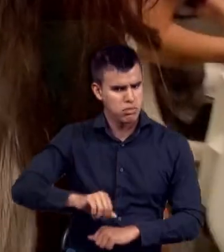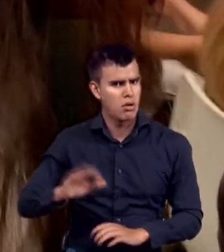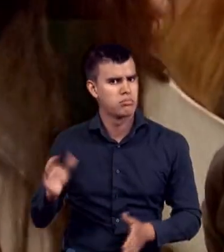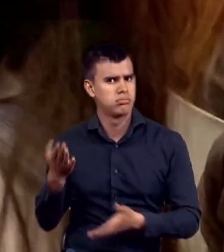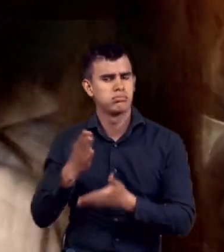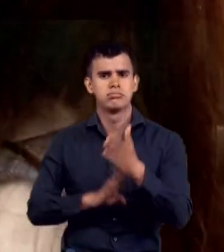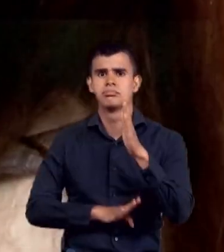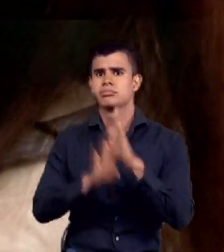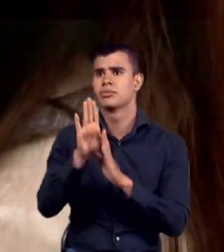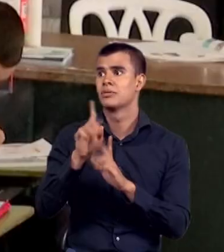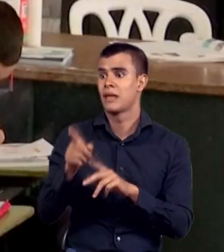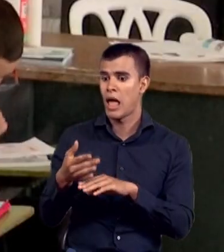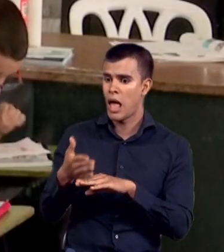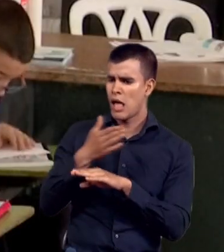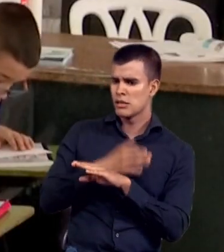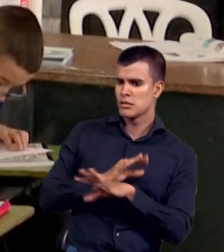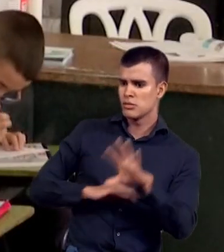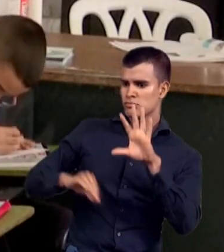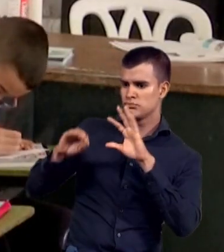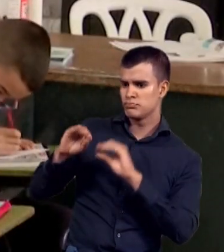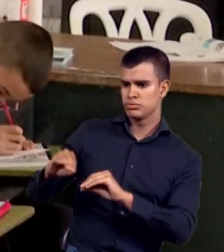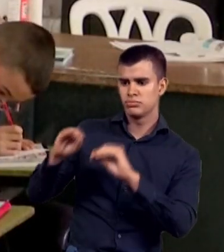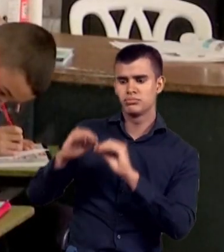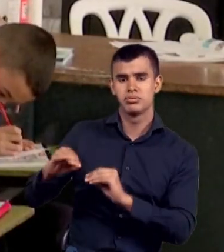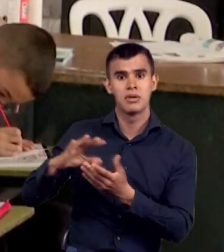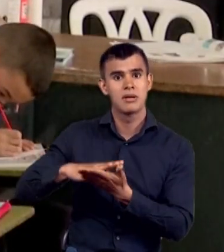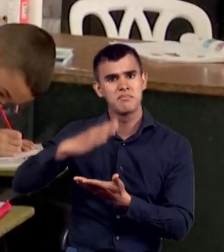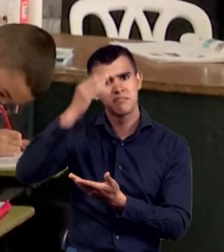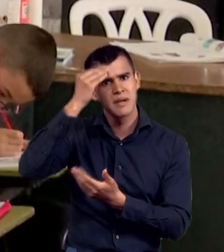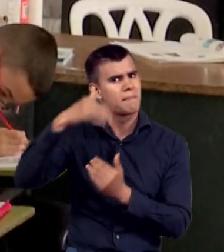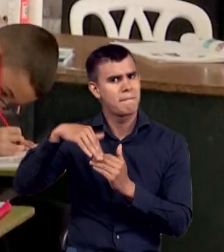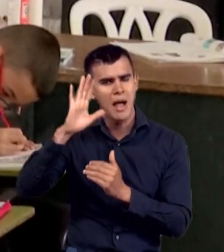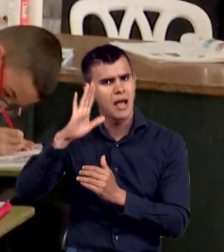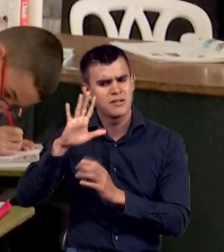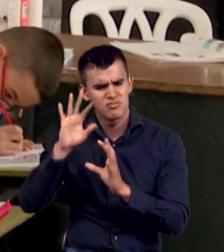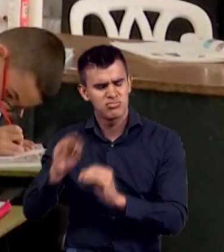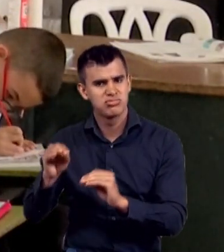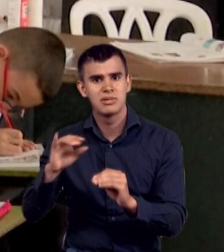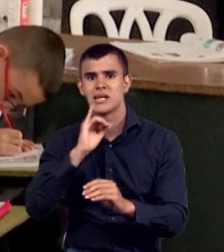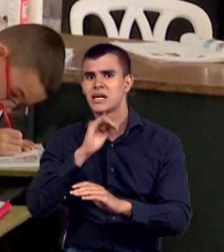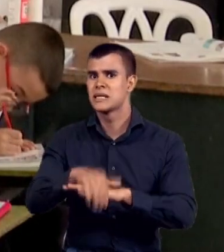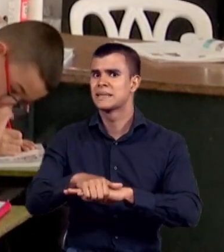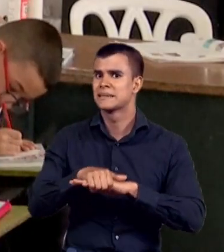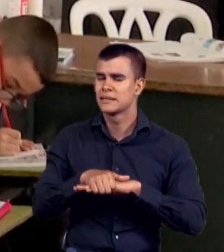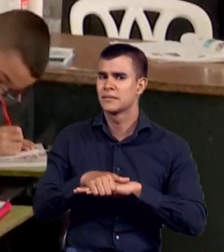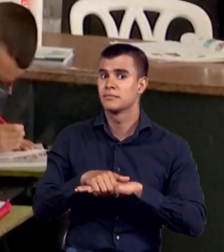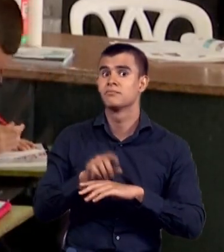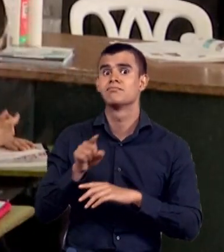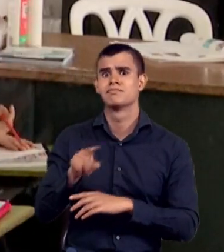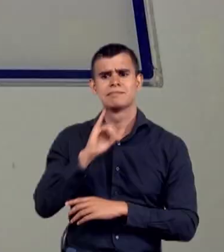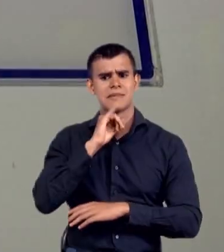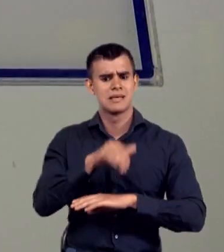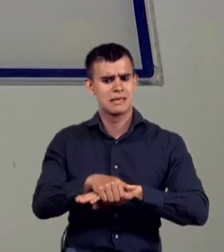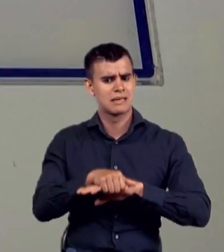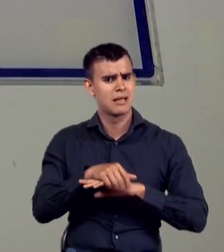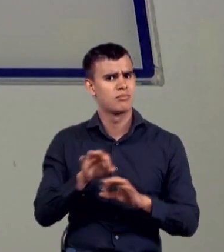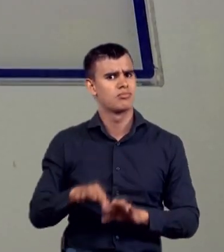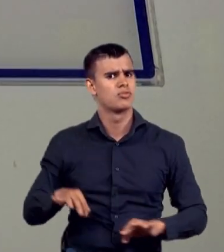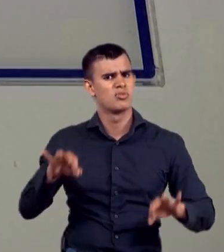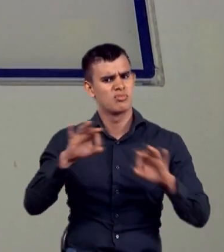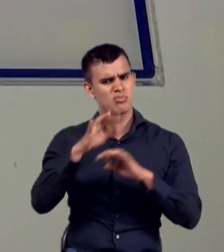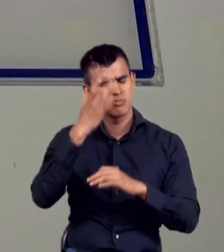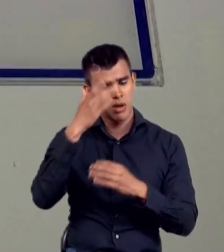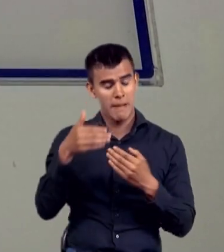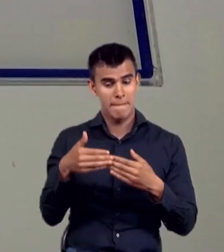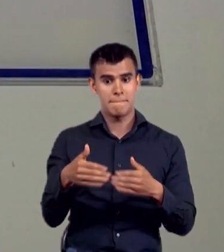van a tener un mejor futuro si se proyectan y se programan con un aprendizaje basado en el